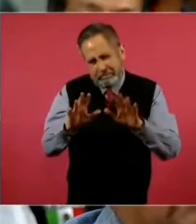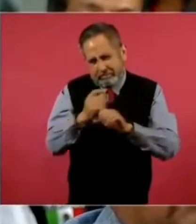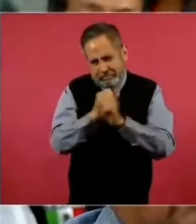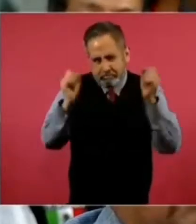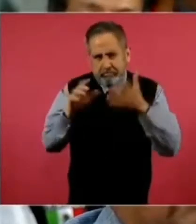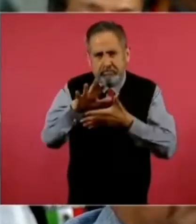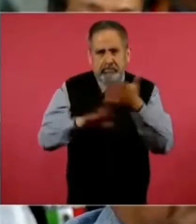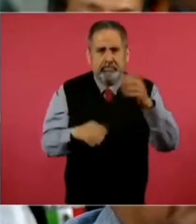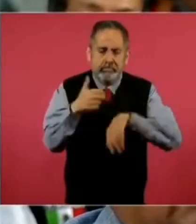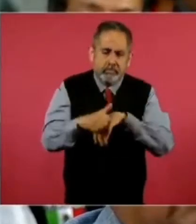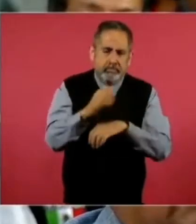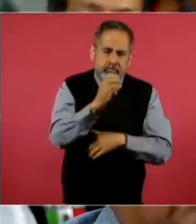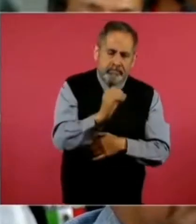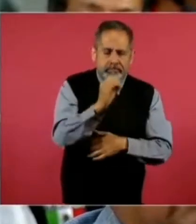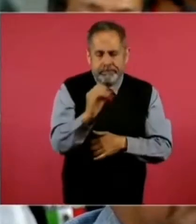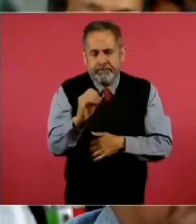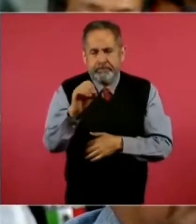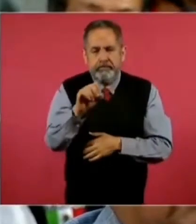la